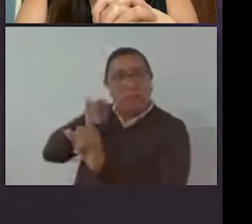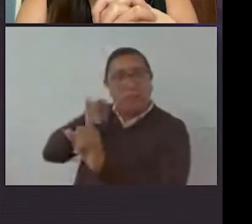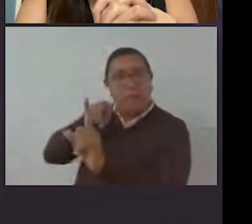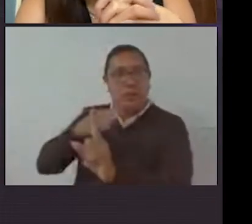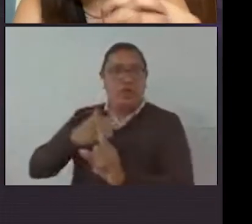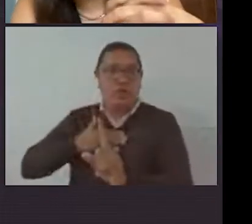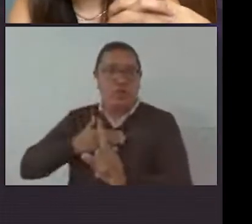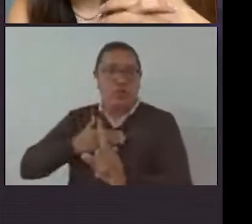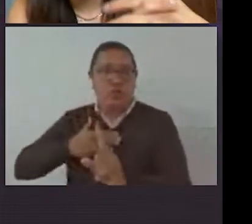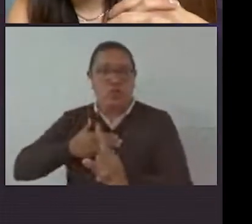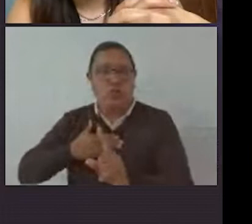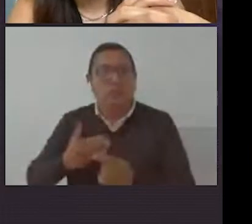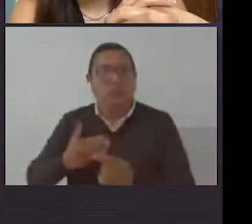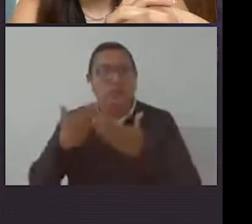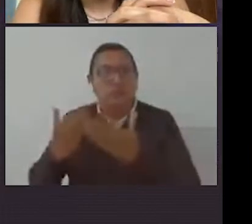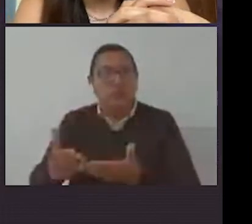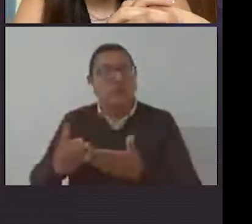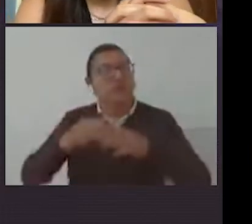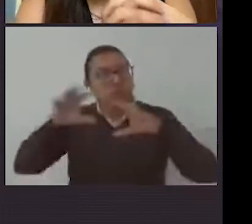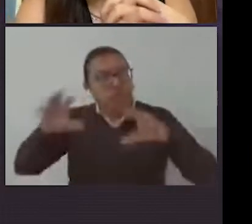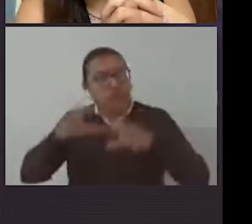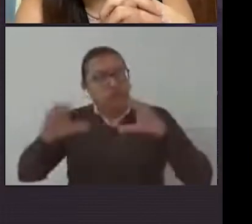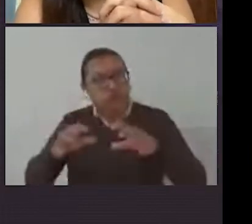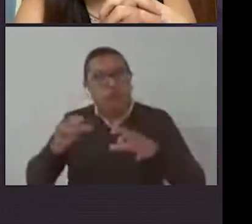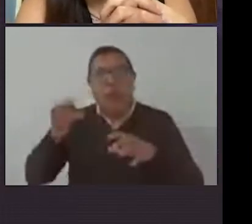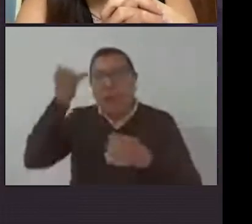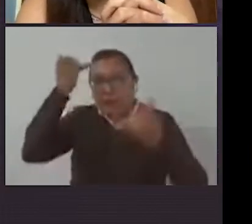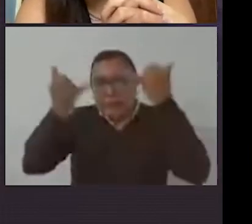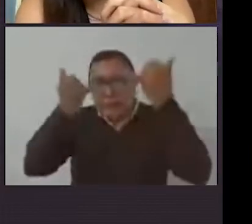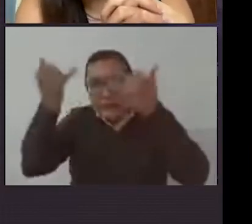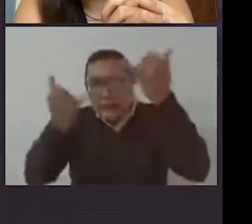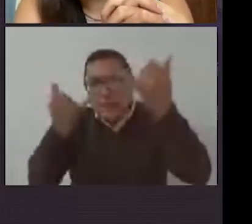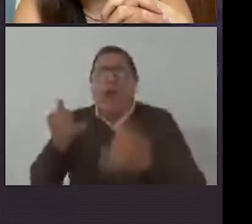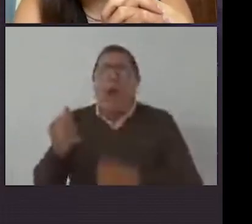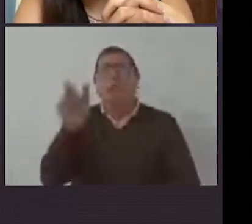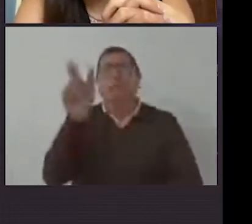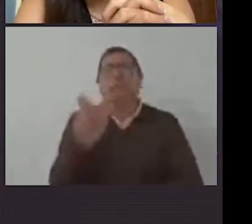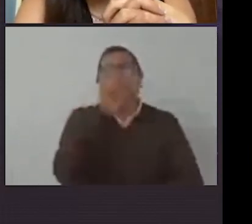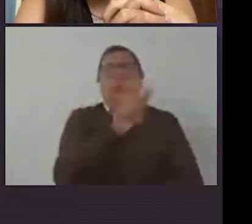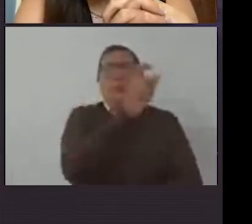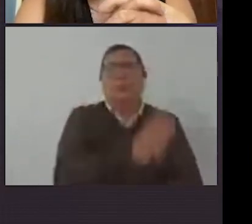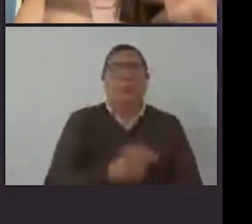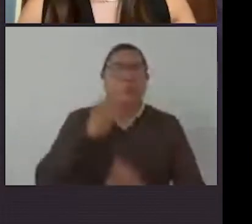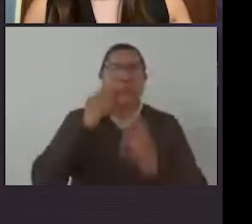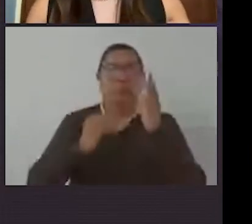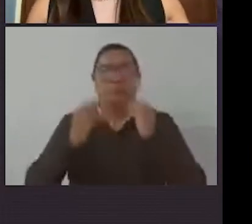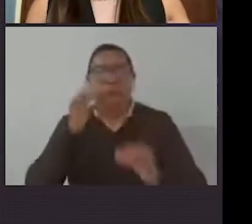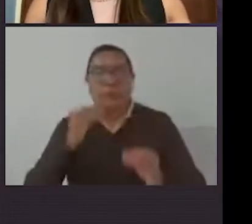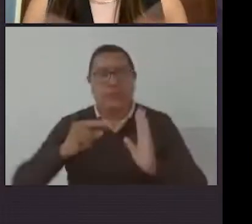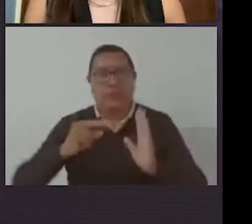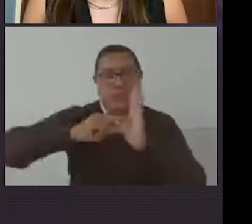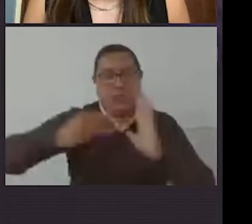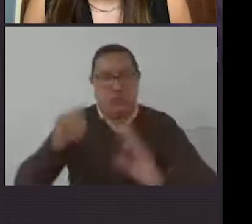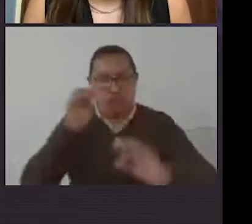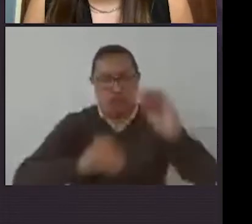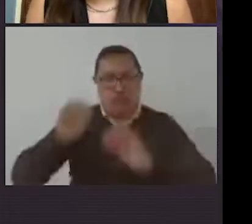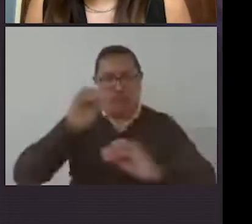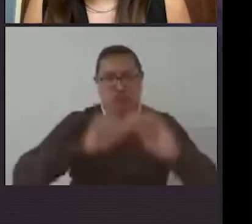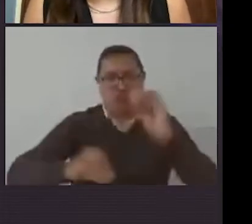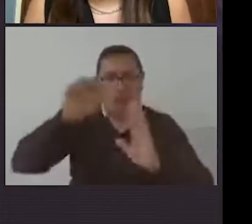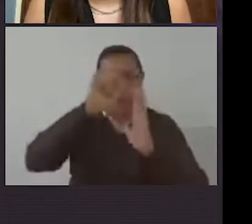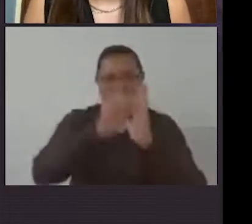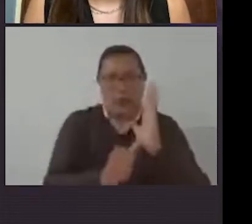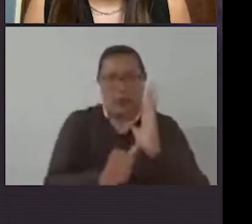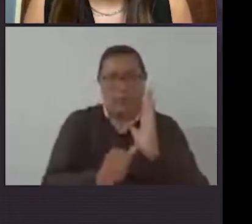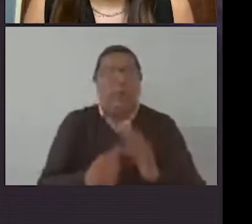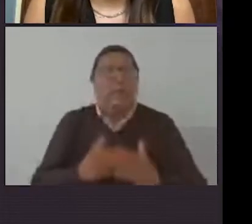de liderazgo para desarrolladores de software y mujeres en tecnología en Turing. Estoy muy contenta de estar aquí con ustedes.